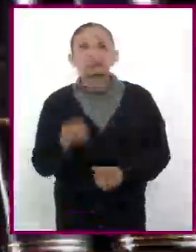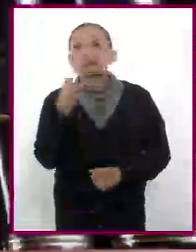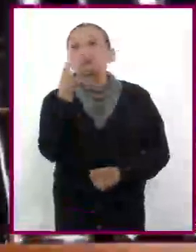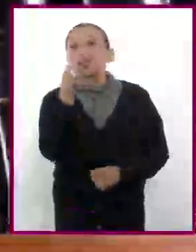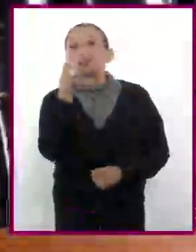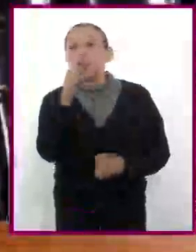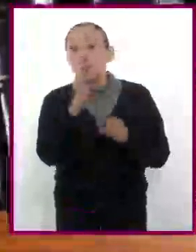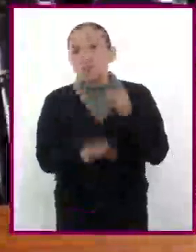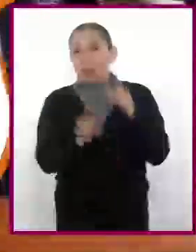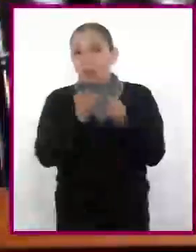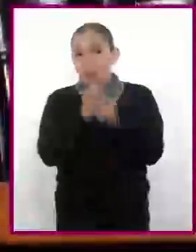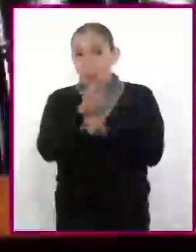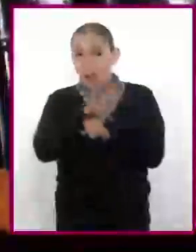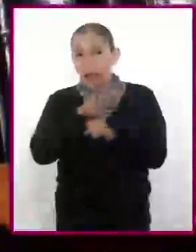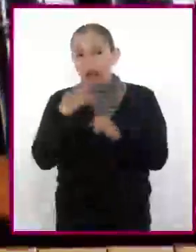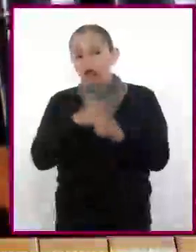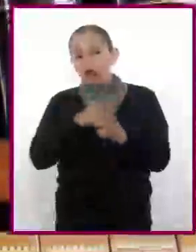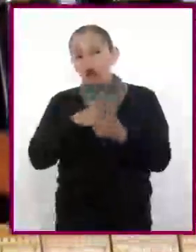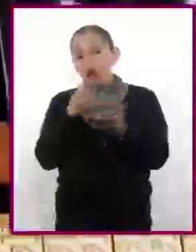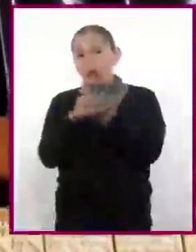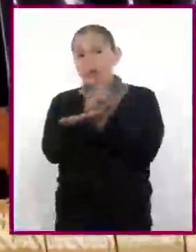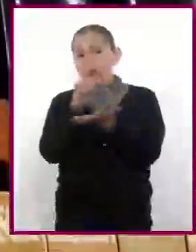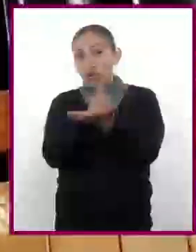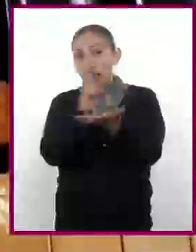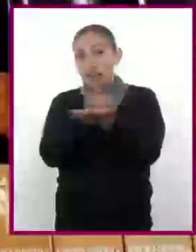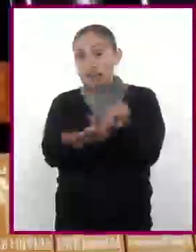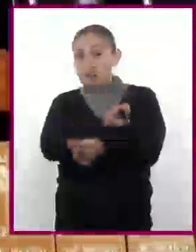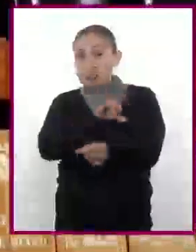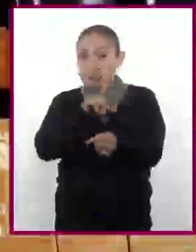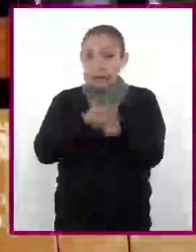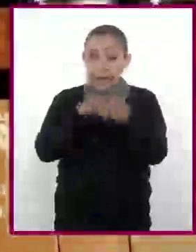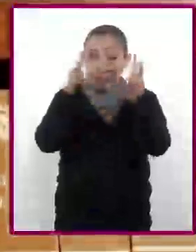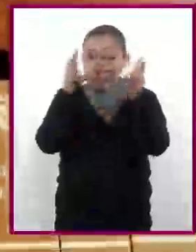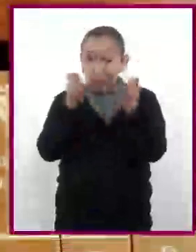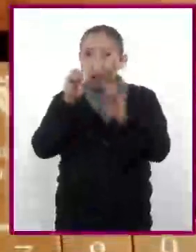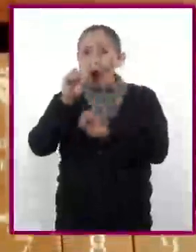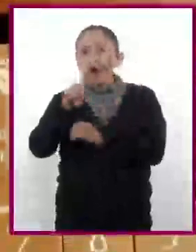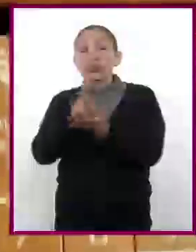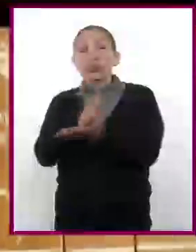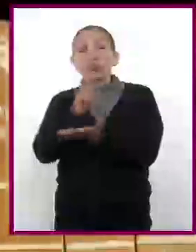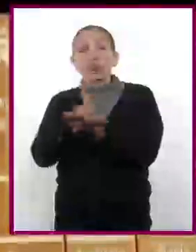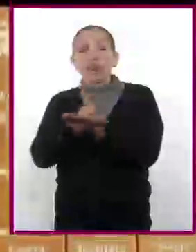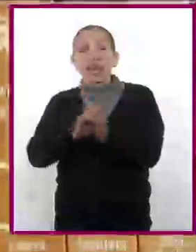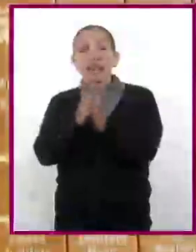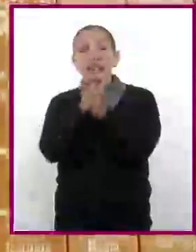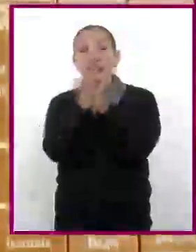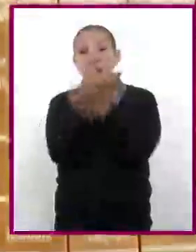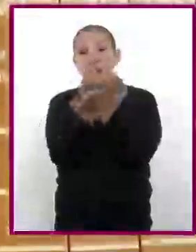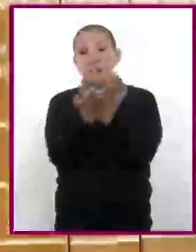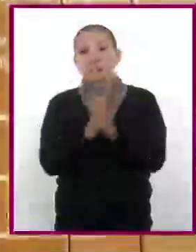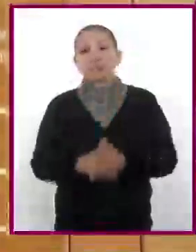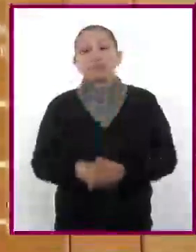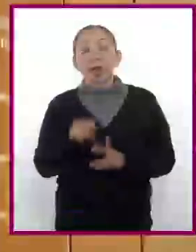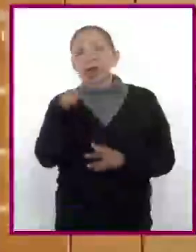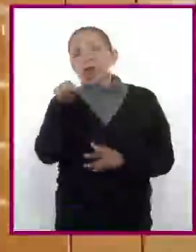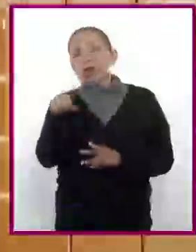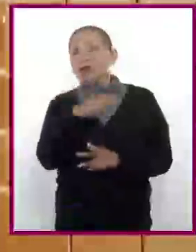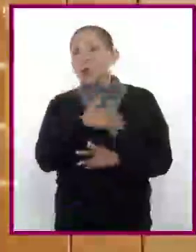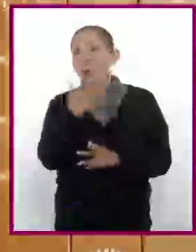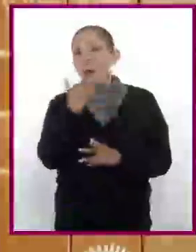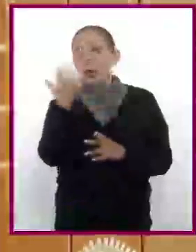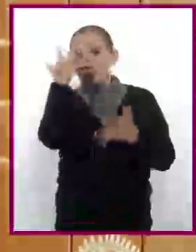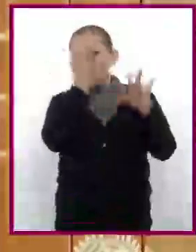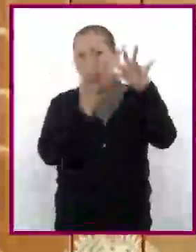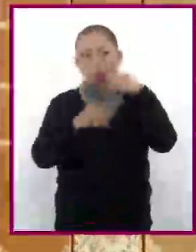Estos últimos datos se encuentran solo en los diccionarios especializados o en los diccionarios enciclopédicos, los cuales no hay